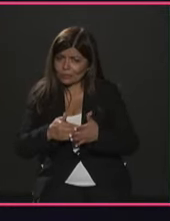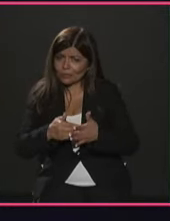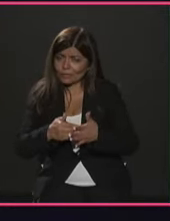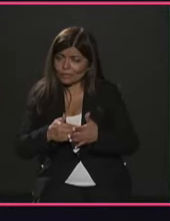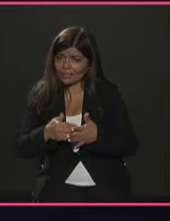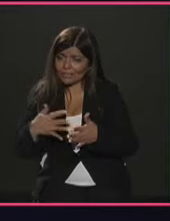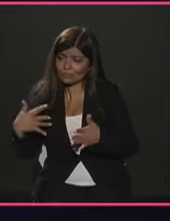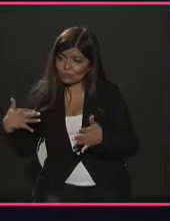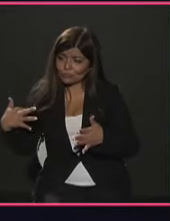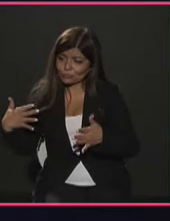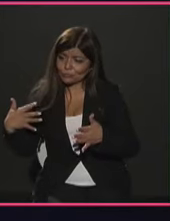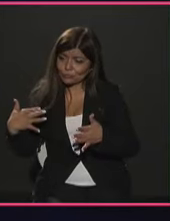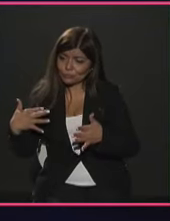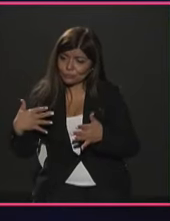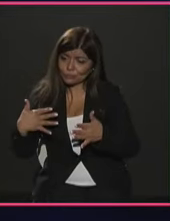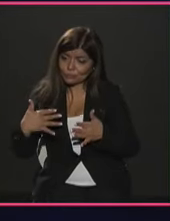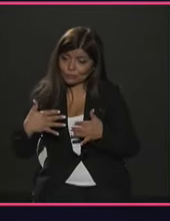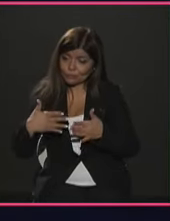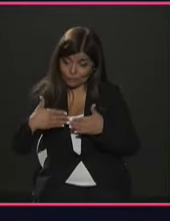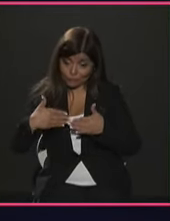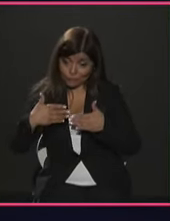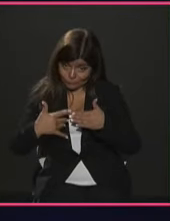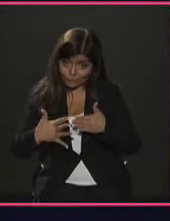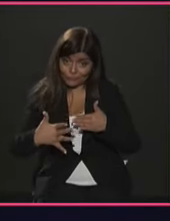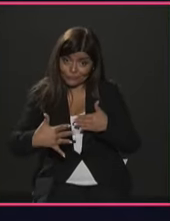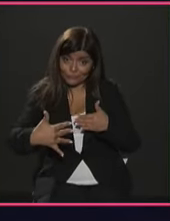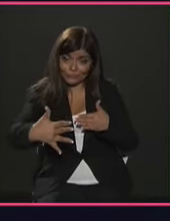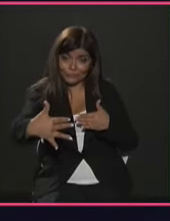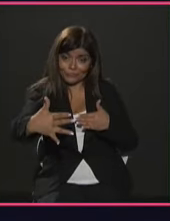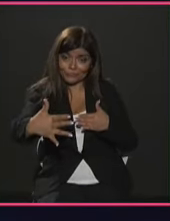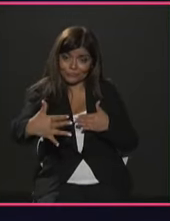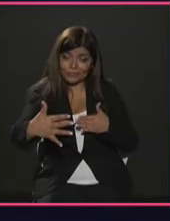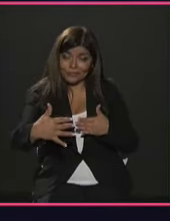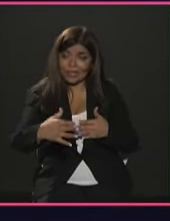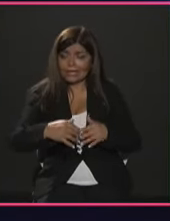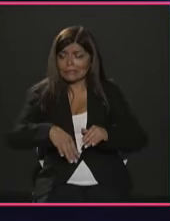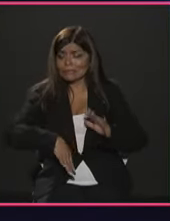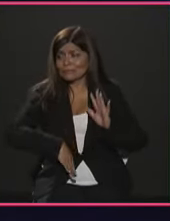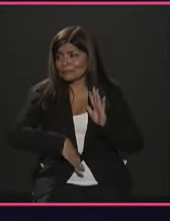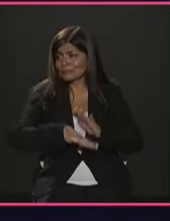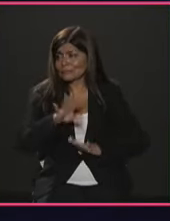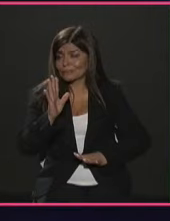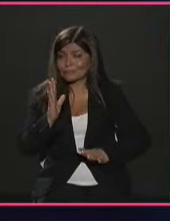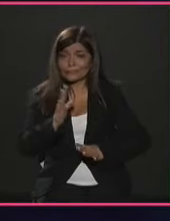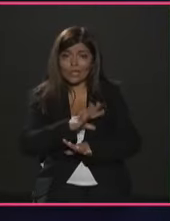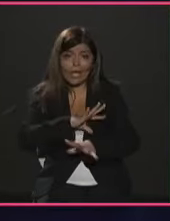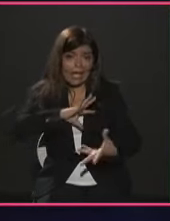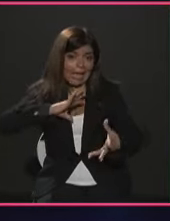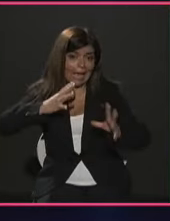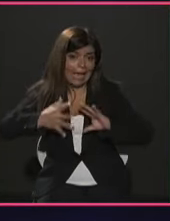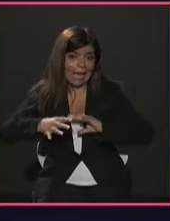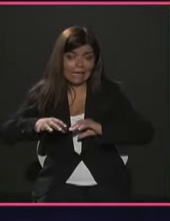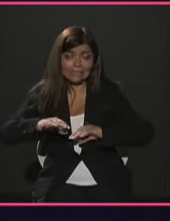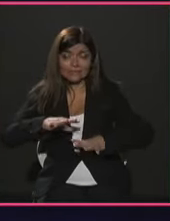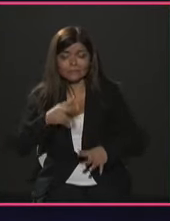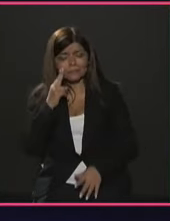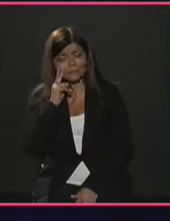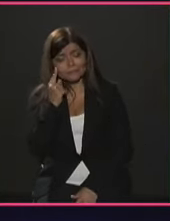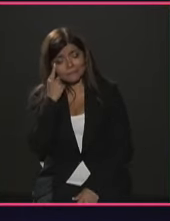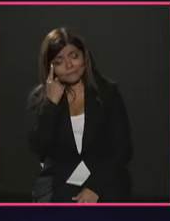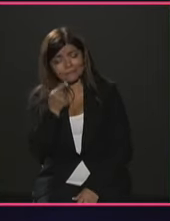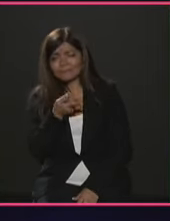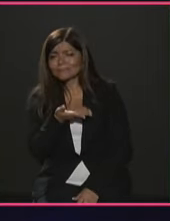futuro y que siguen vivo y que han superado todos los cataclismos uno daría para